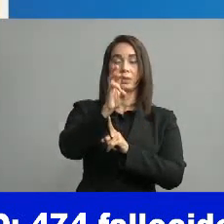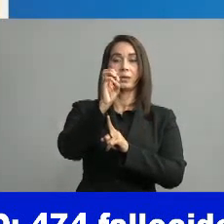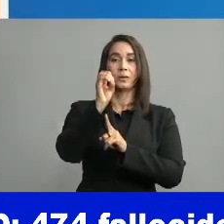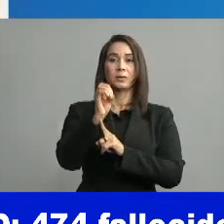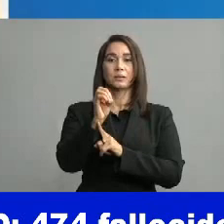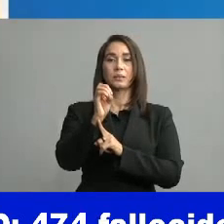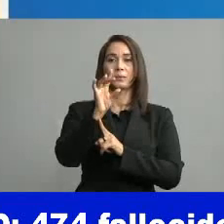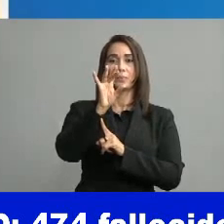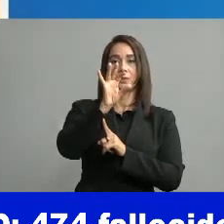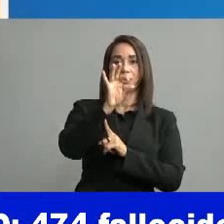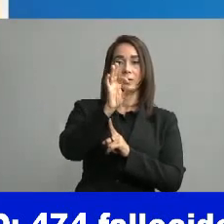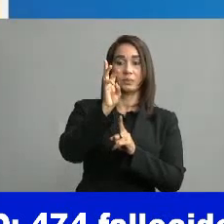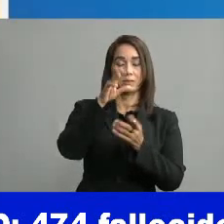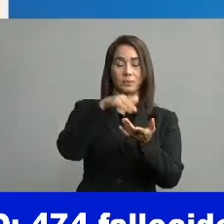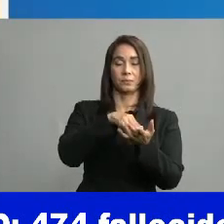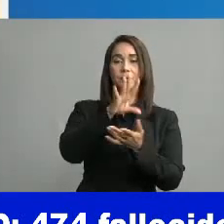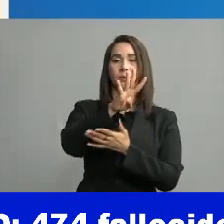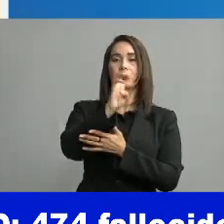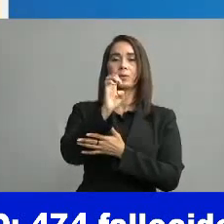6.459.